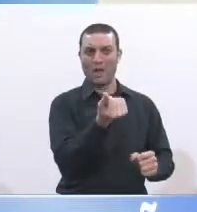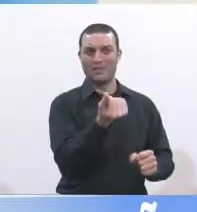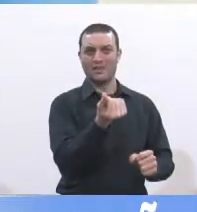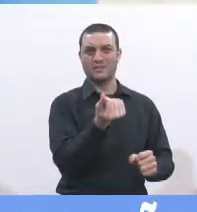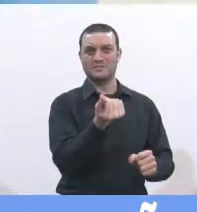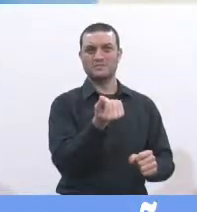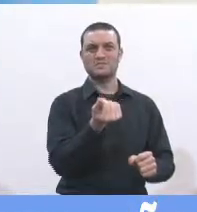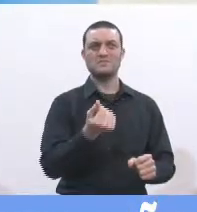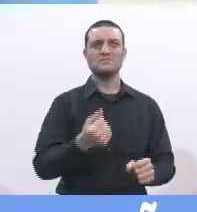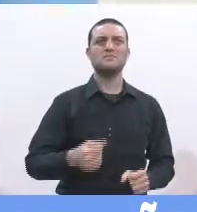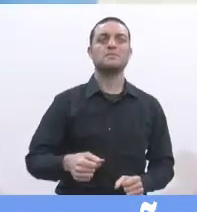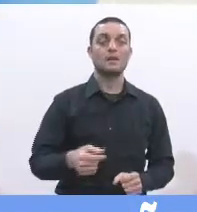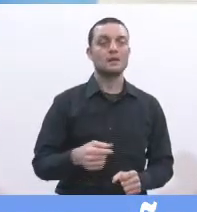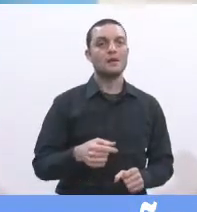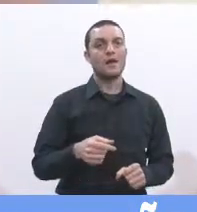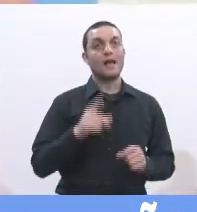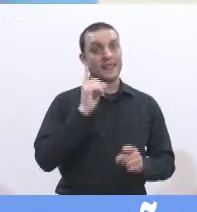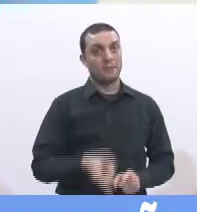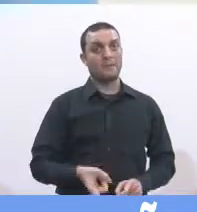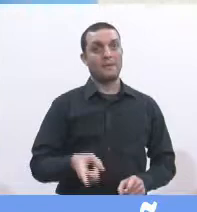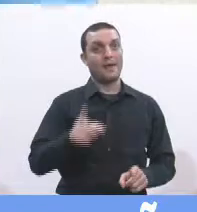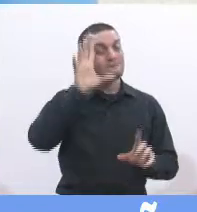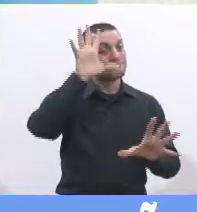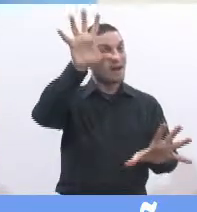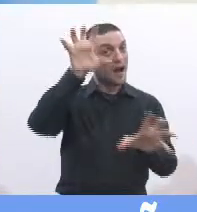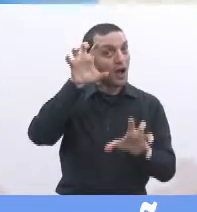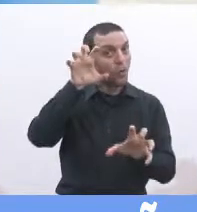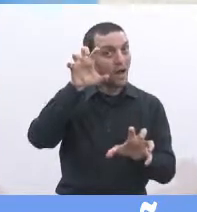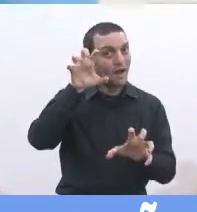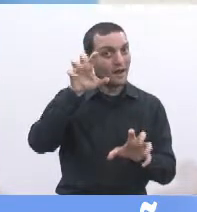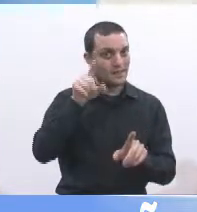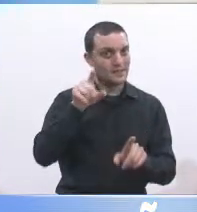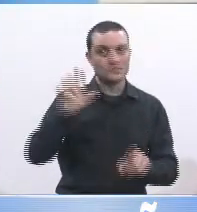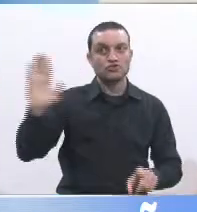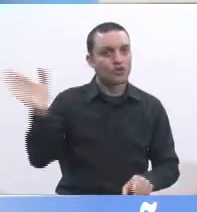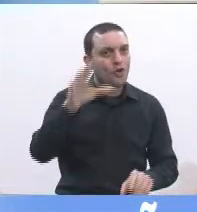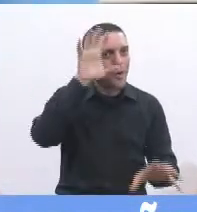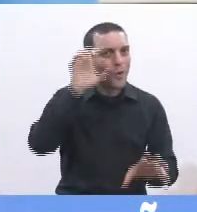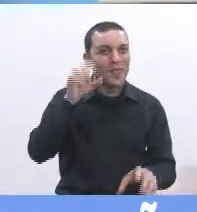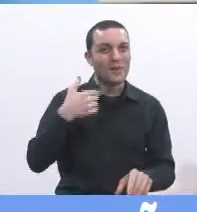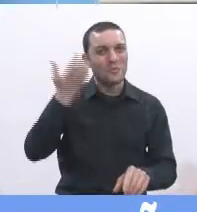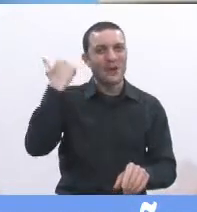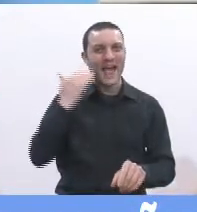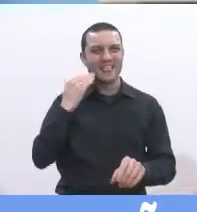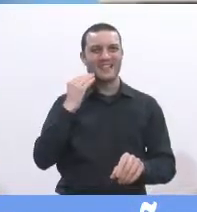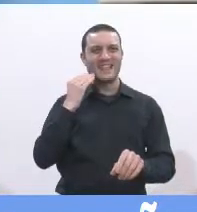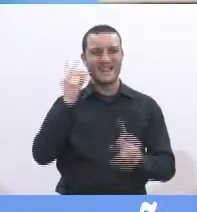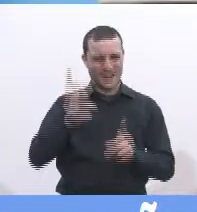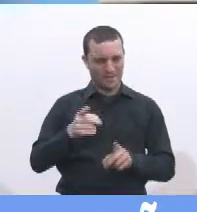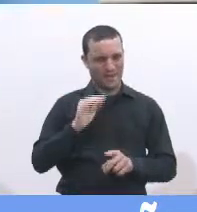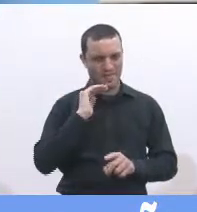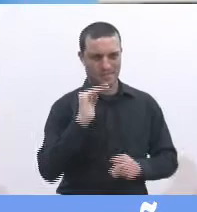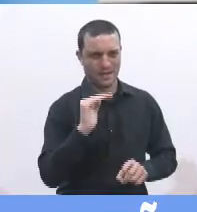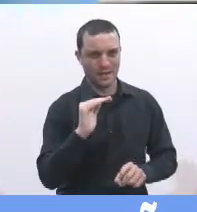Porque yo le quiero recordar algo a todos, porque también lo escuché durante la tarde, que ese punto de coparticipación no